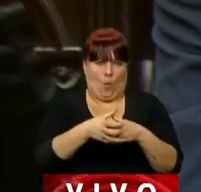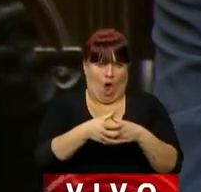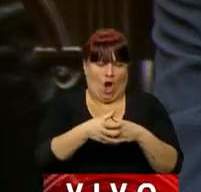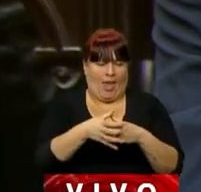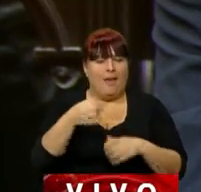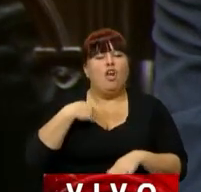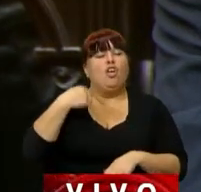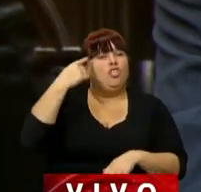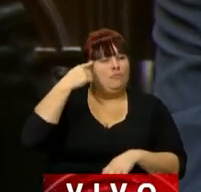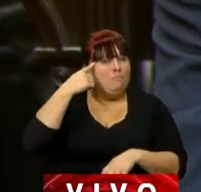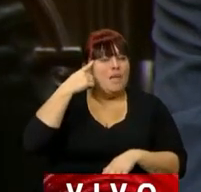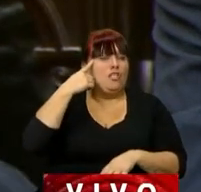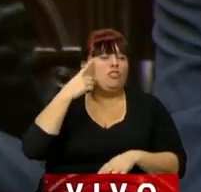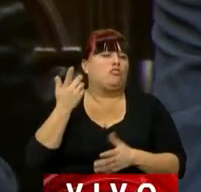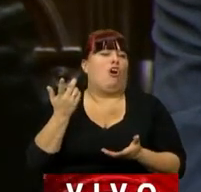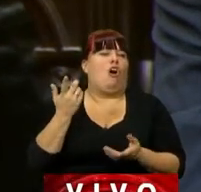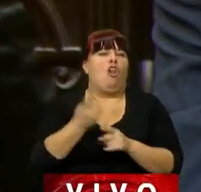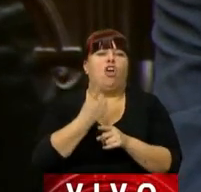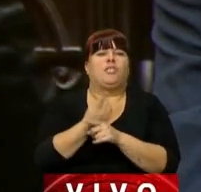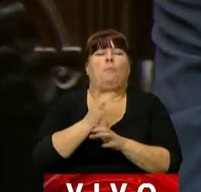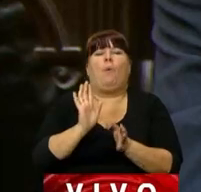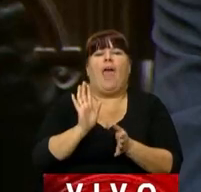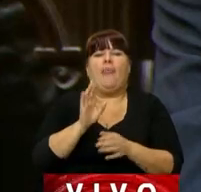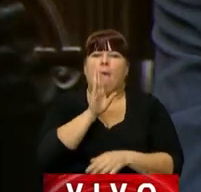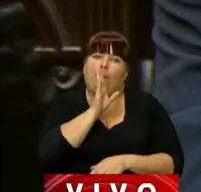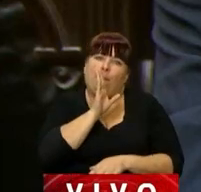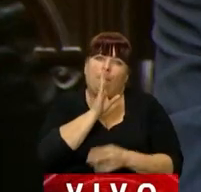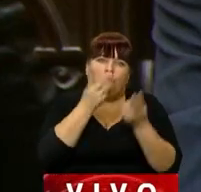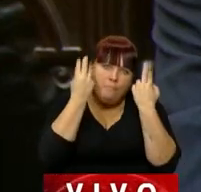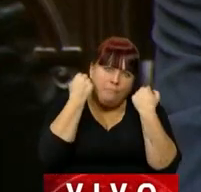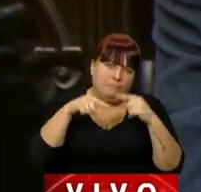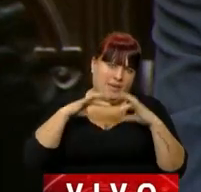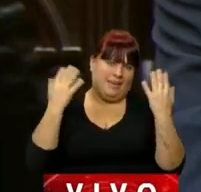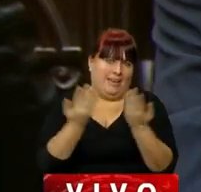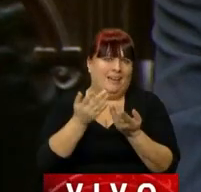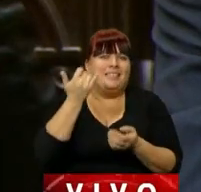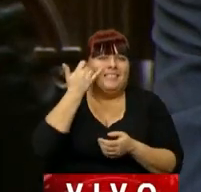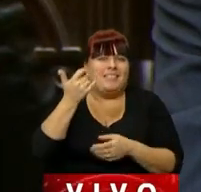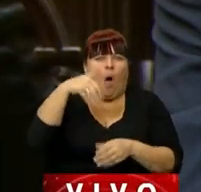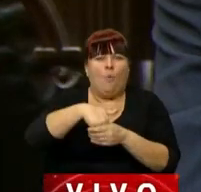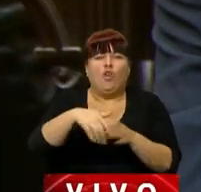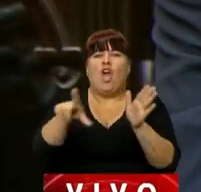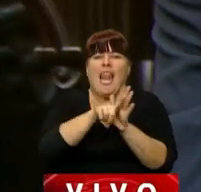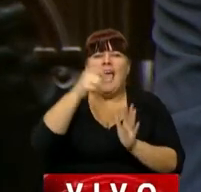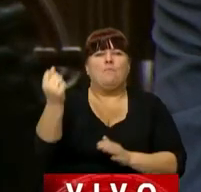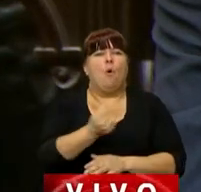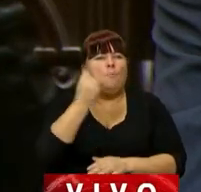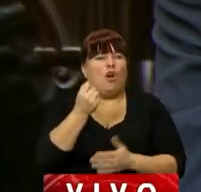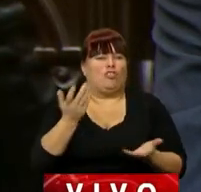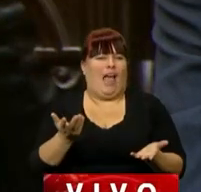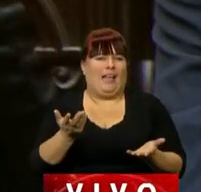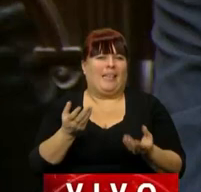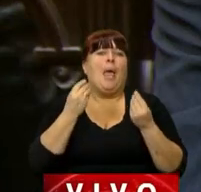porque creo justamente que no podemos permanecer callados en este recinto cuando acabamos justamente de votar leyes importantes